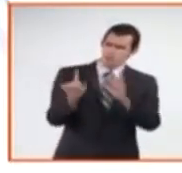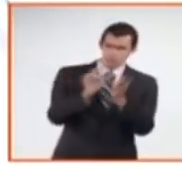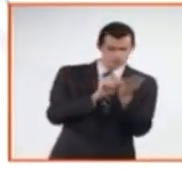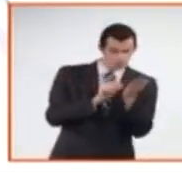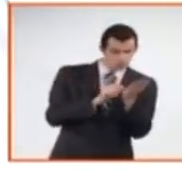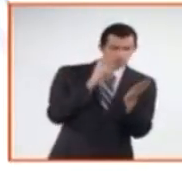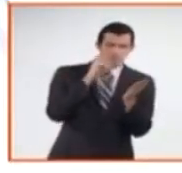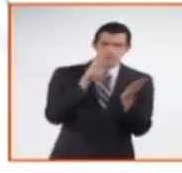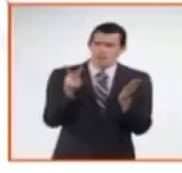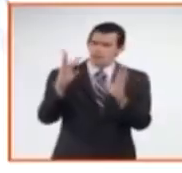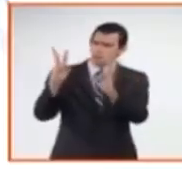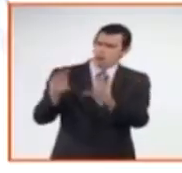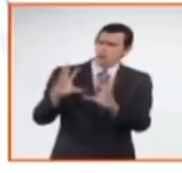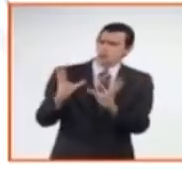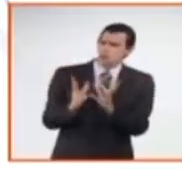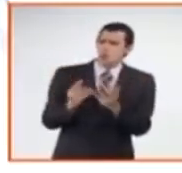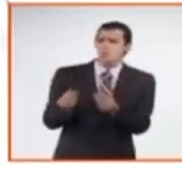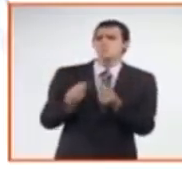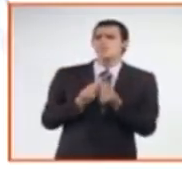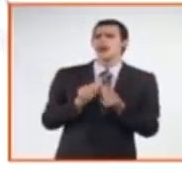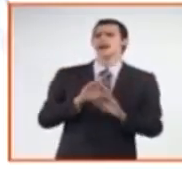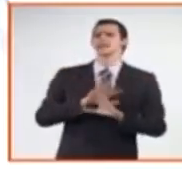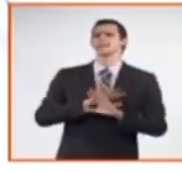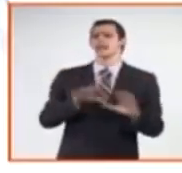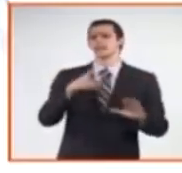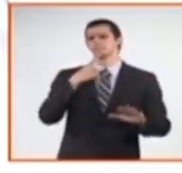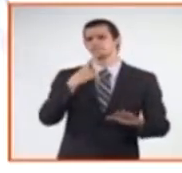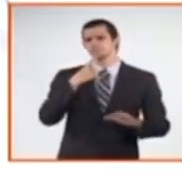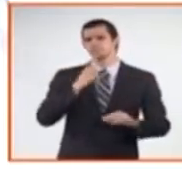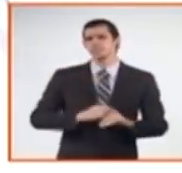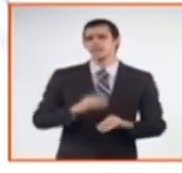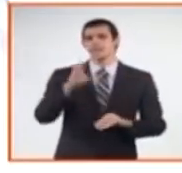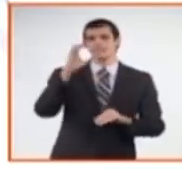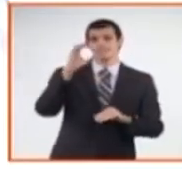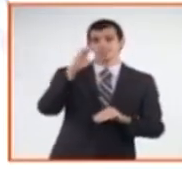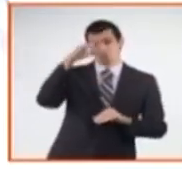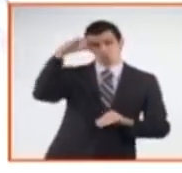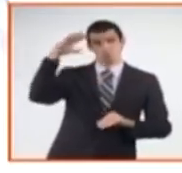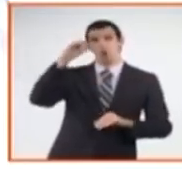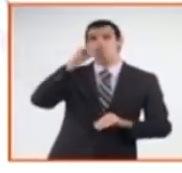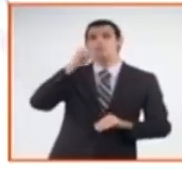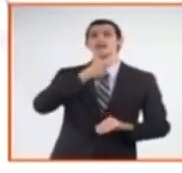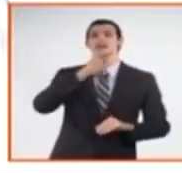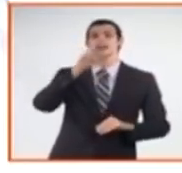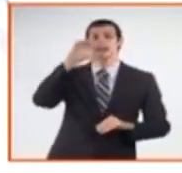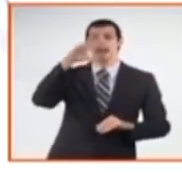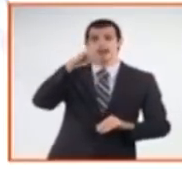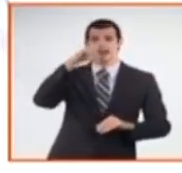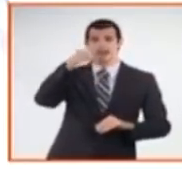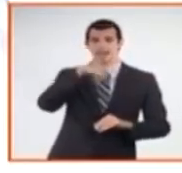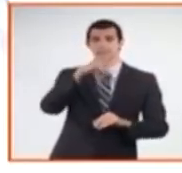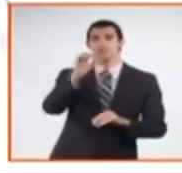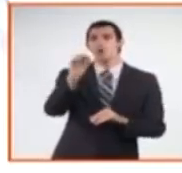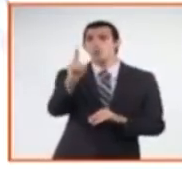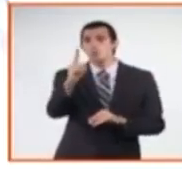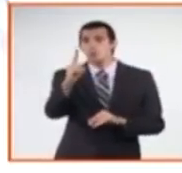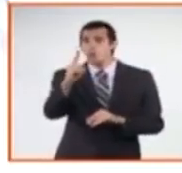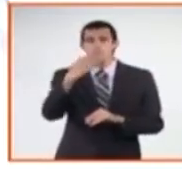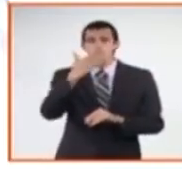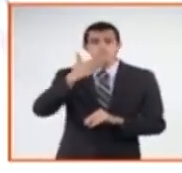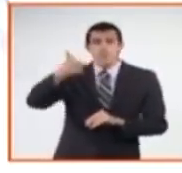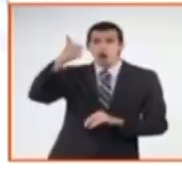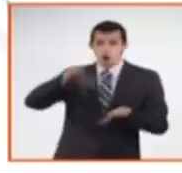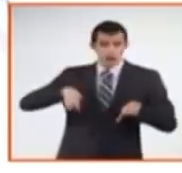en los respondedores al esquema siempre queda un porciento pequeño de no respondedores